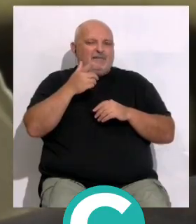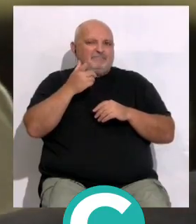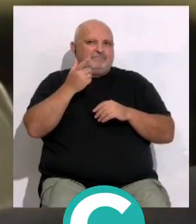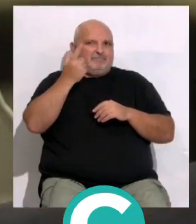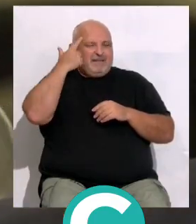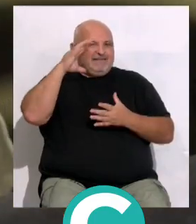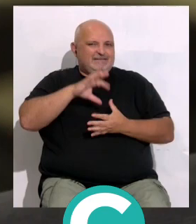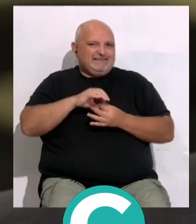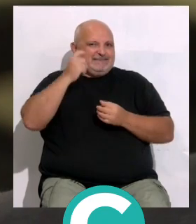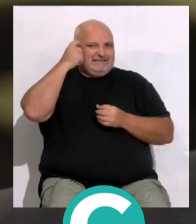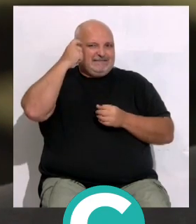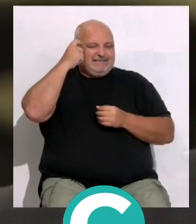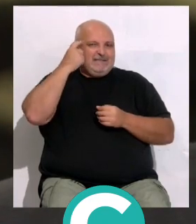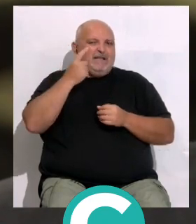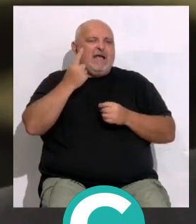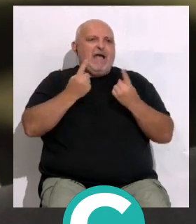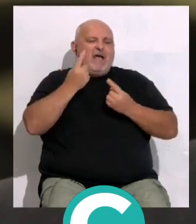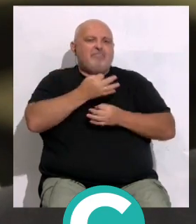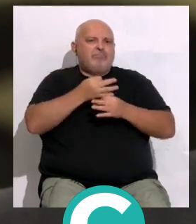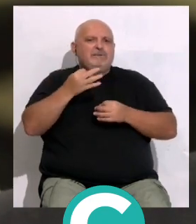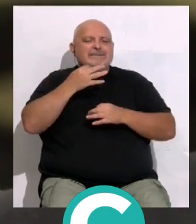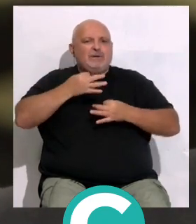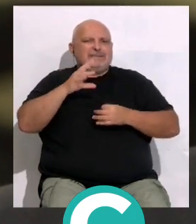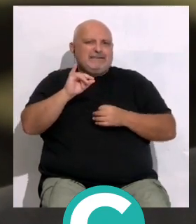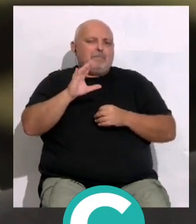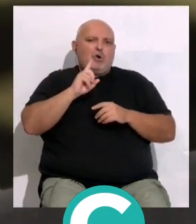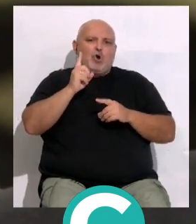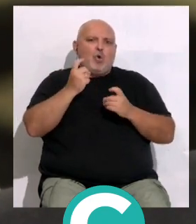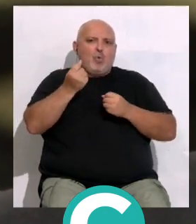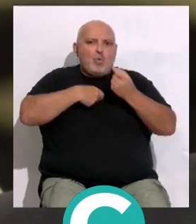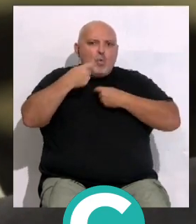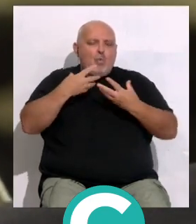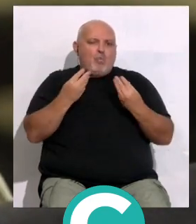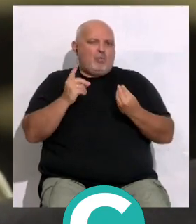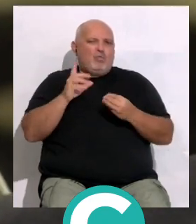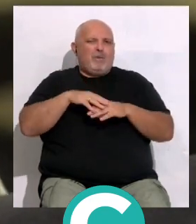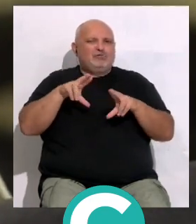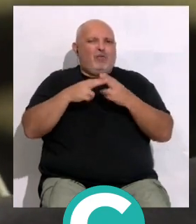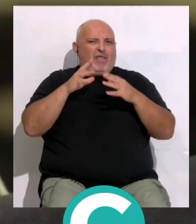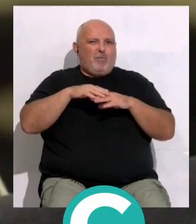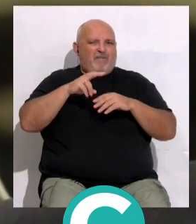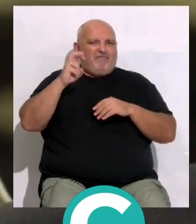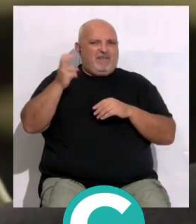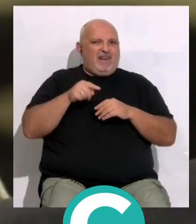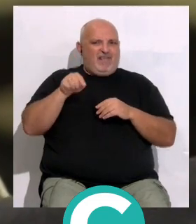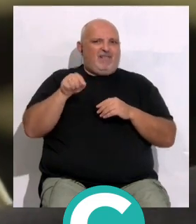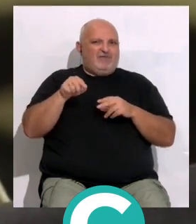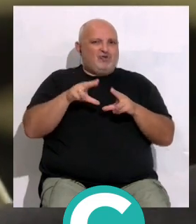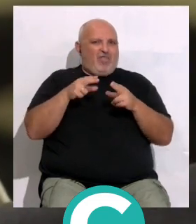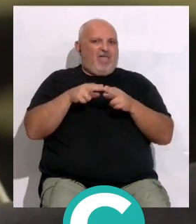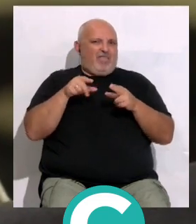su indicación y que son muy seguros, pero que muchas veces yo creo que no son necesarios. Es por la sociedad que tenemos,